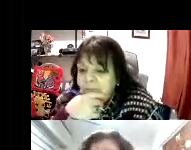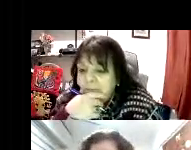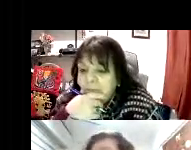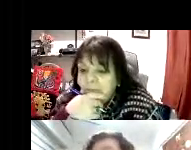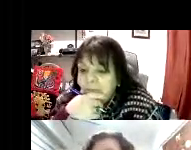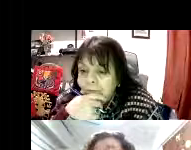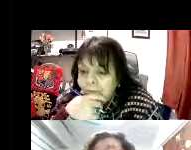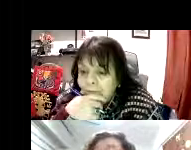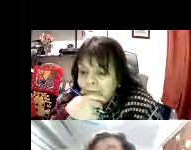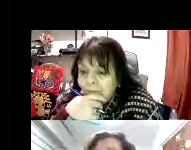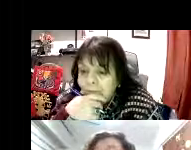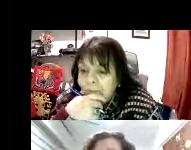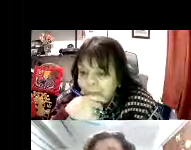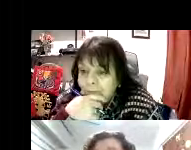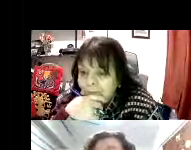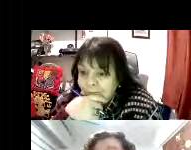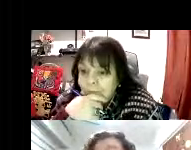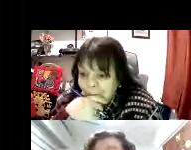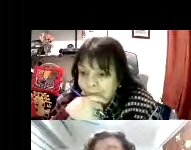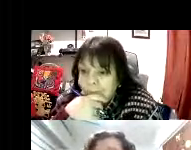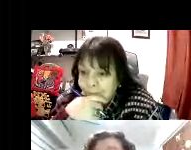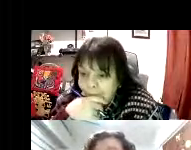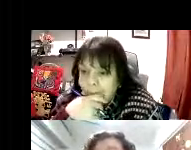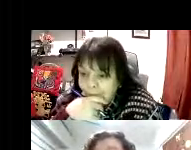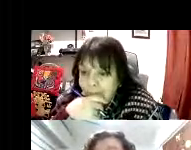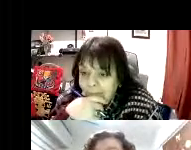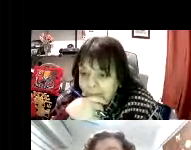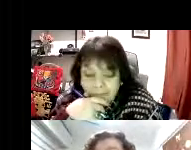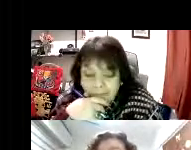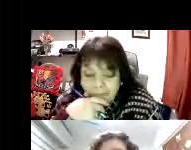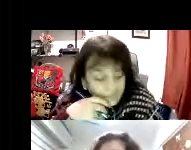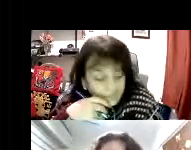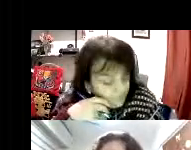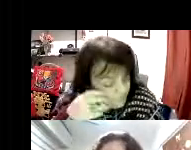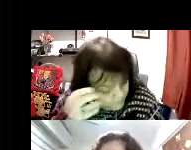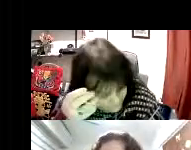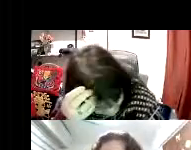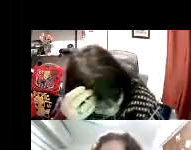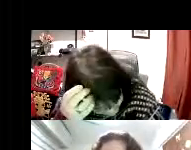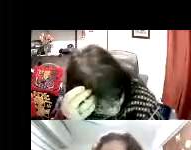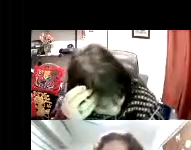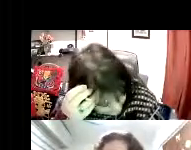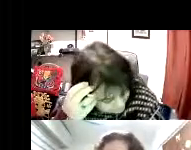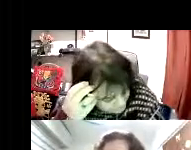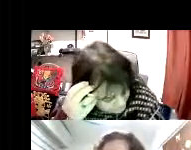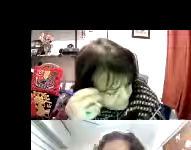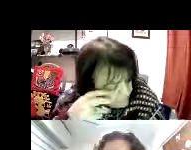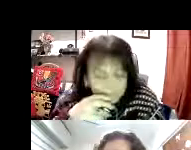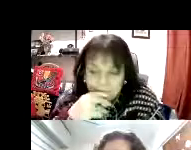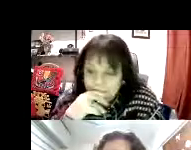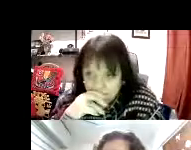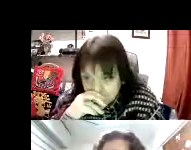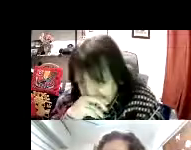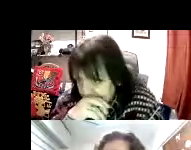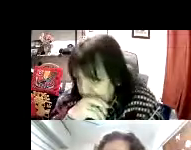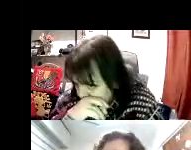Sí, de ahí salen una cantidad de consignas que las organizaciones de la sociedad civil, bueno, los equipos de salud, los